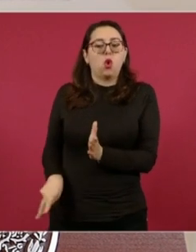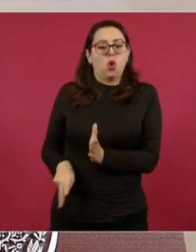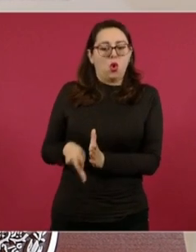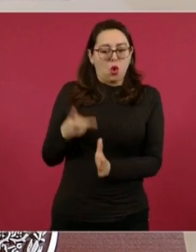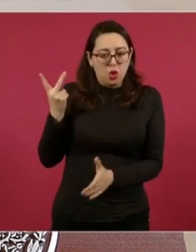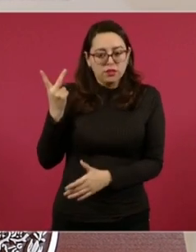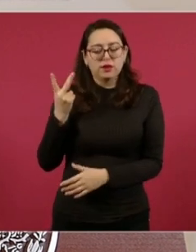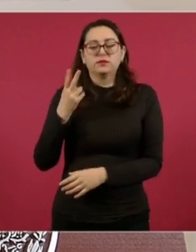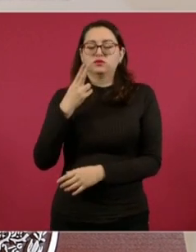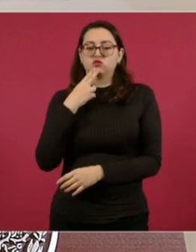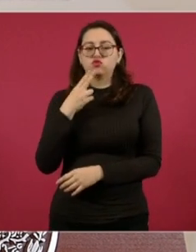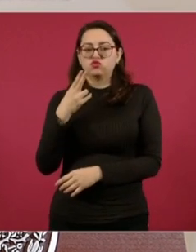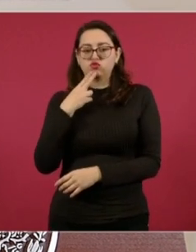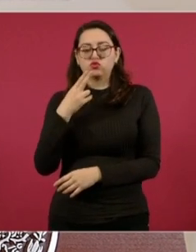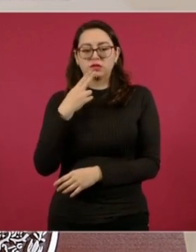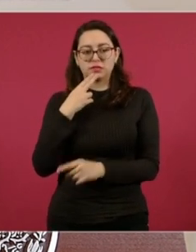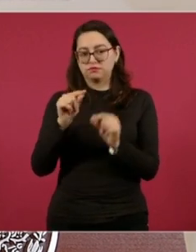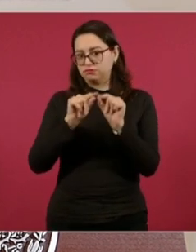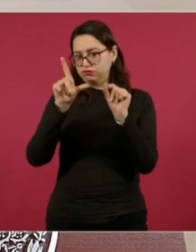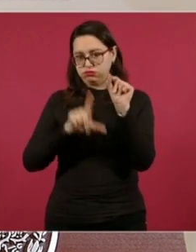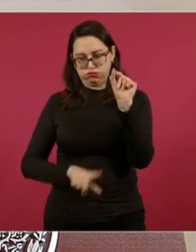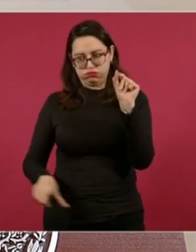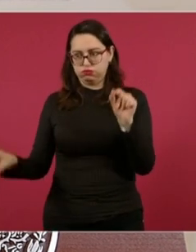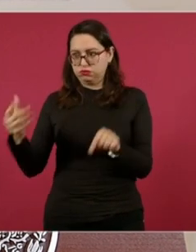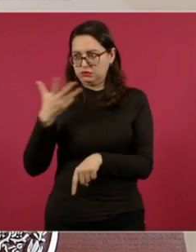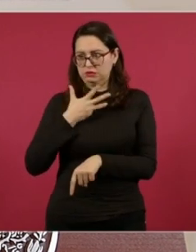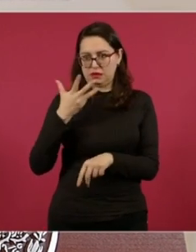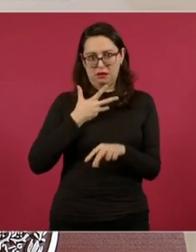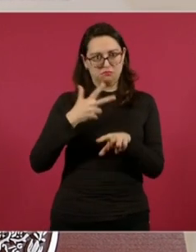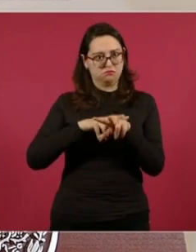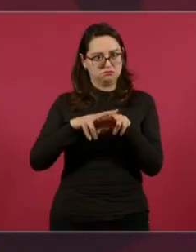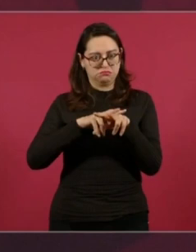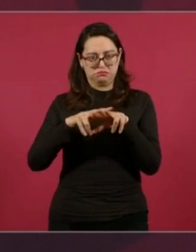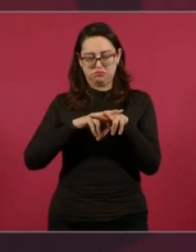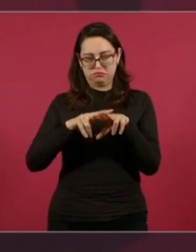el funcionamiento de los trenes de pasajeros en el país.